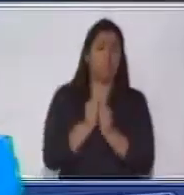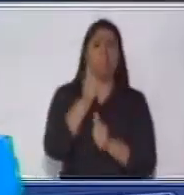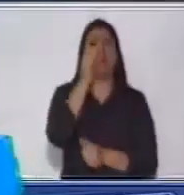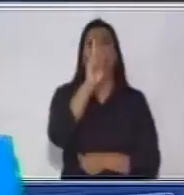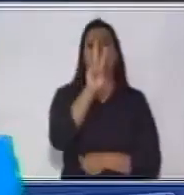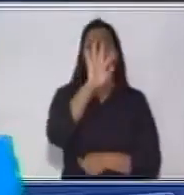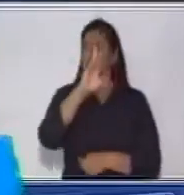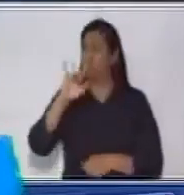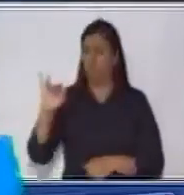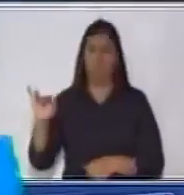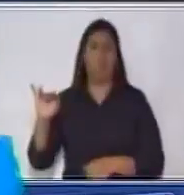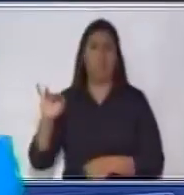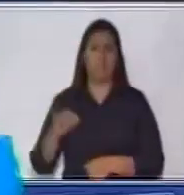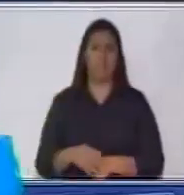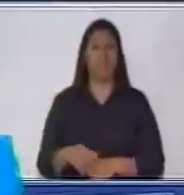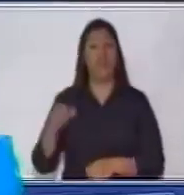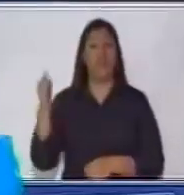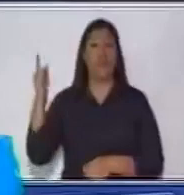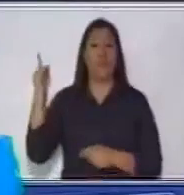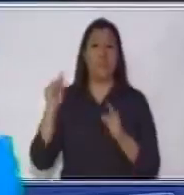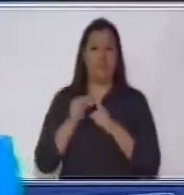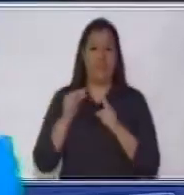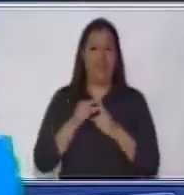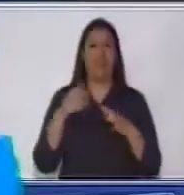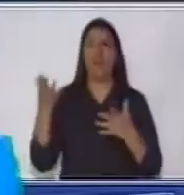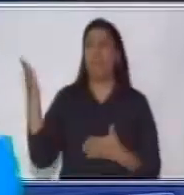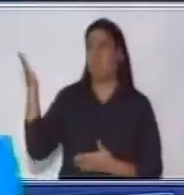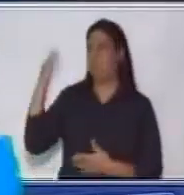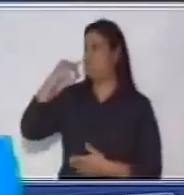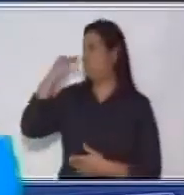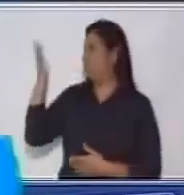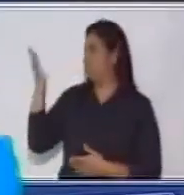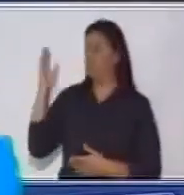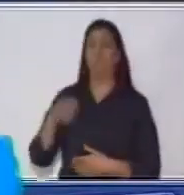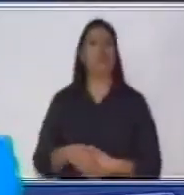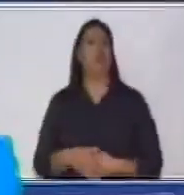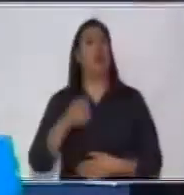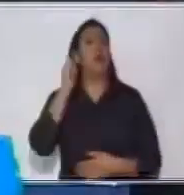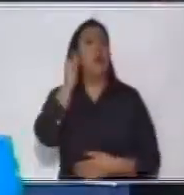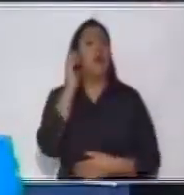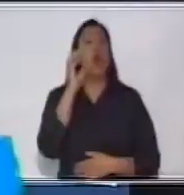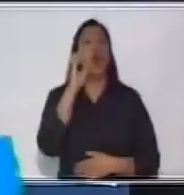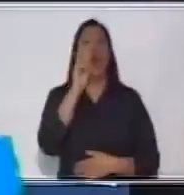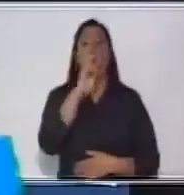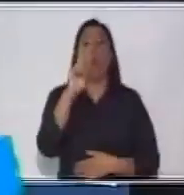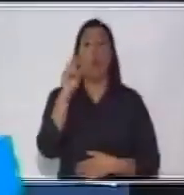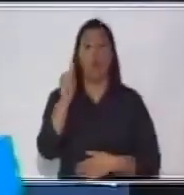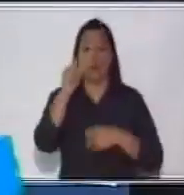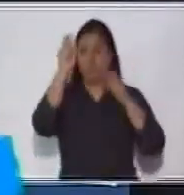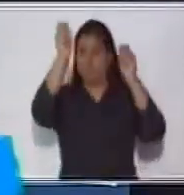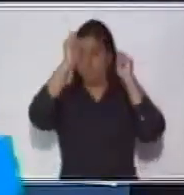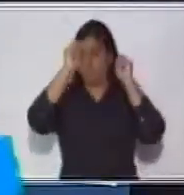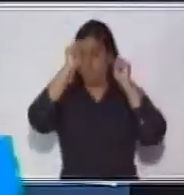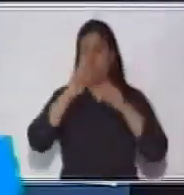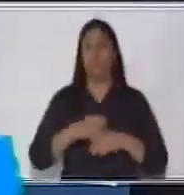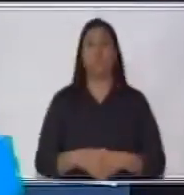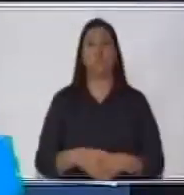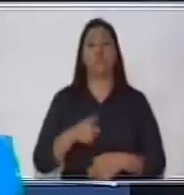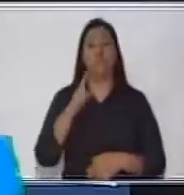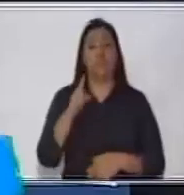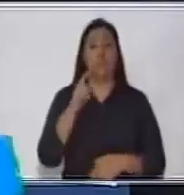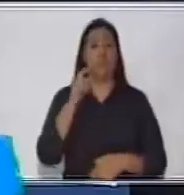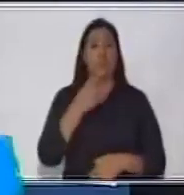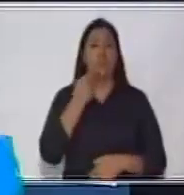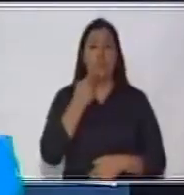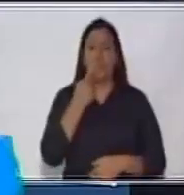Muy bien, es gorra. Ve repitiendo. Y también solo repítelo con una R y te das